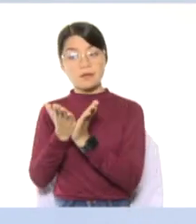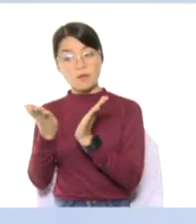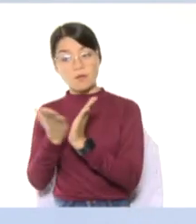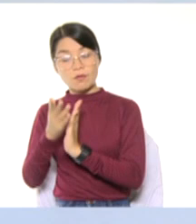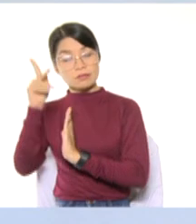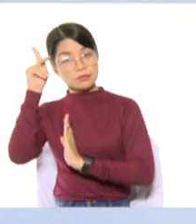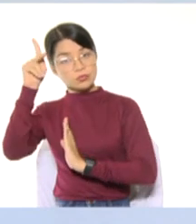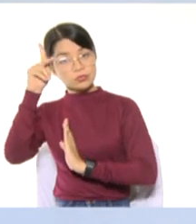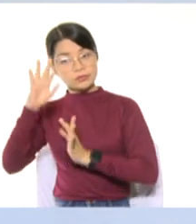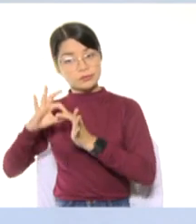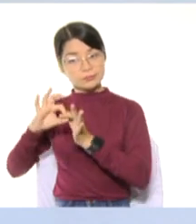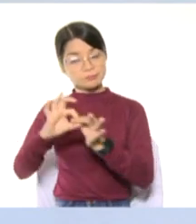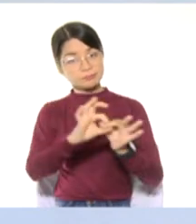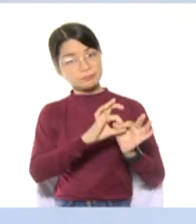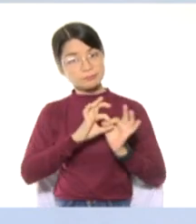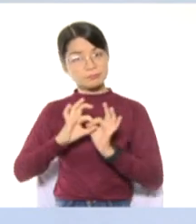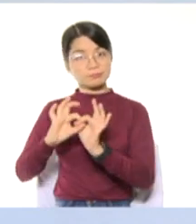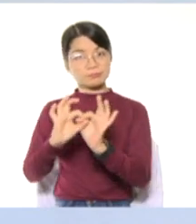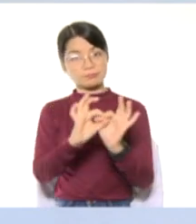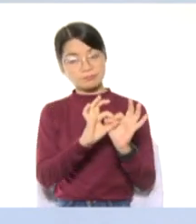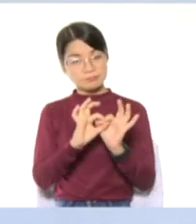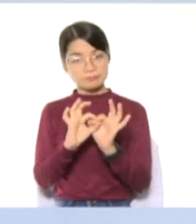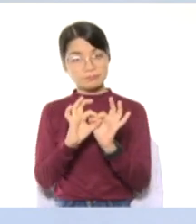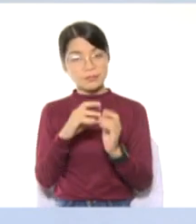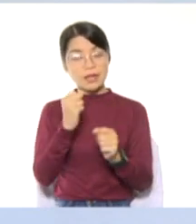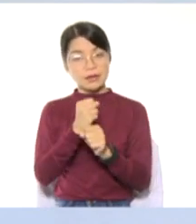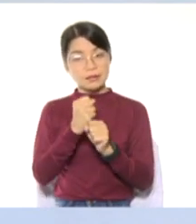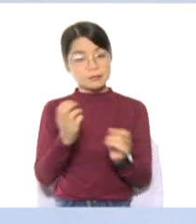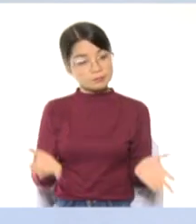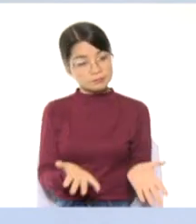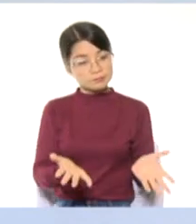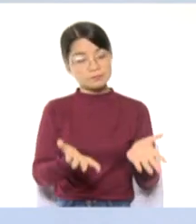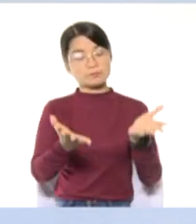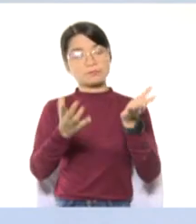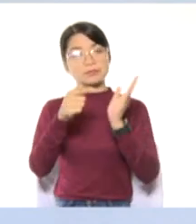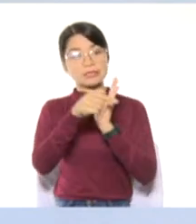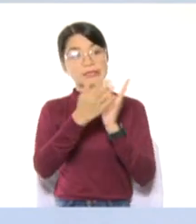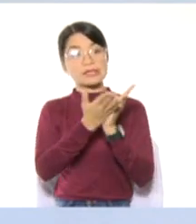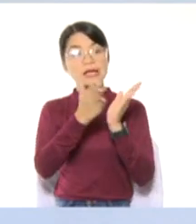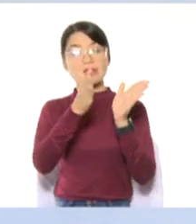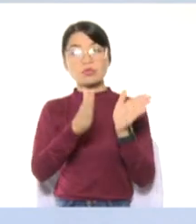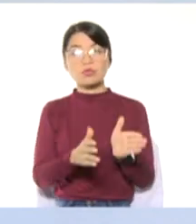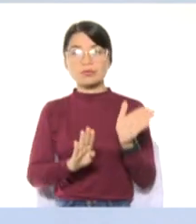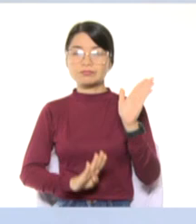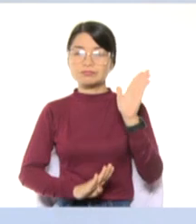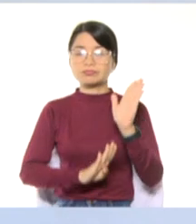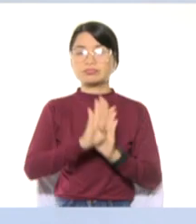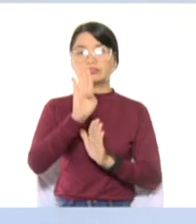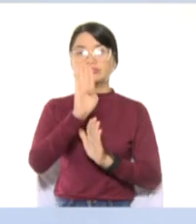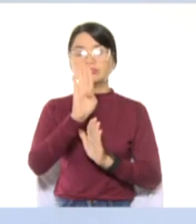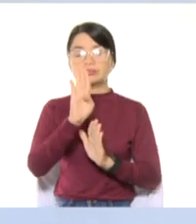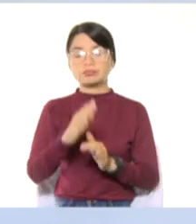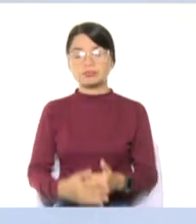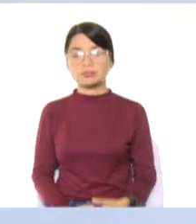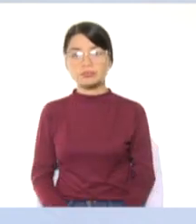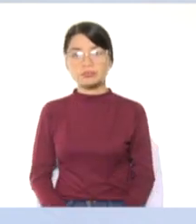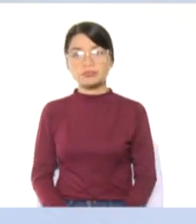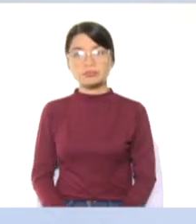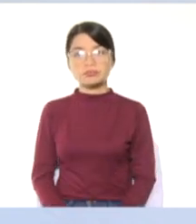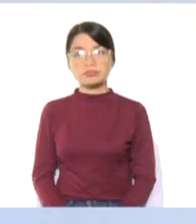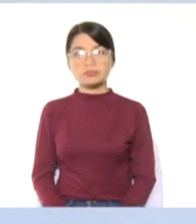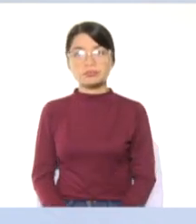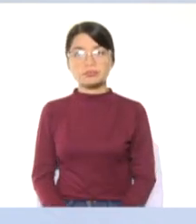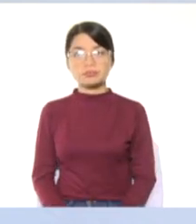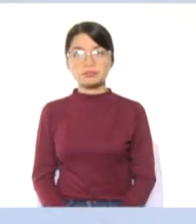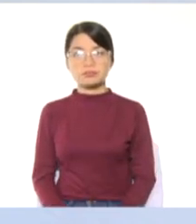es unirnos y trabajar todos en pro de ese bienestar de ese estudiante o de ese participante con necesidades educativas